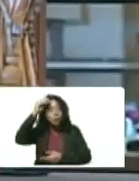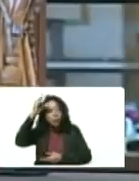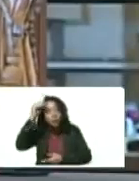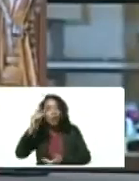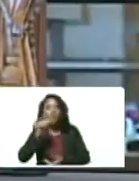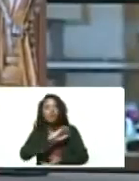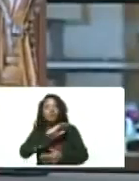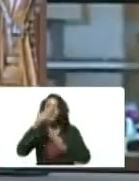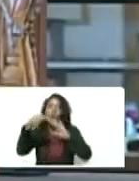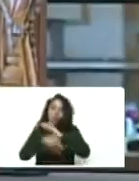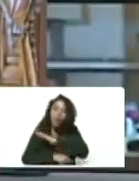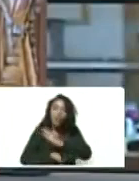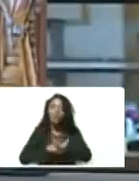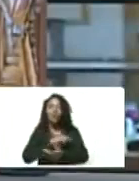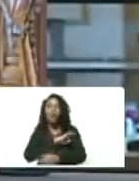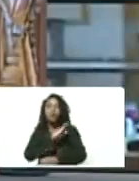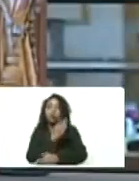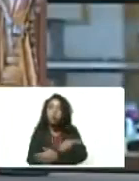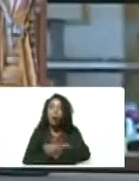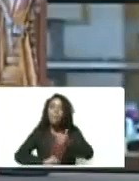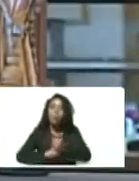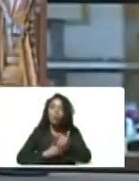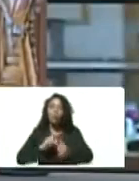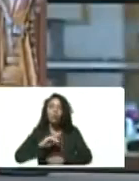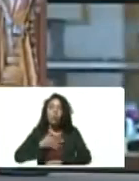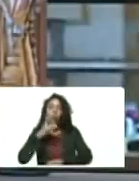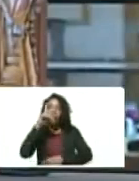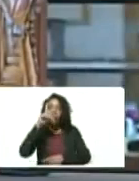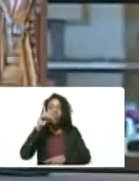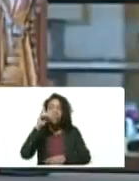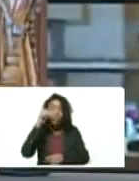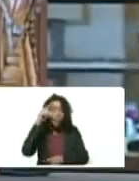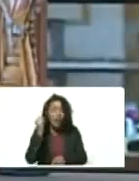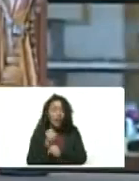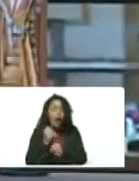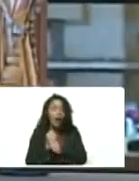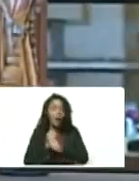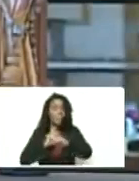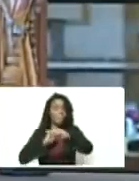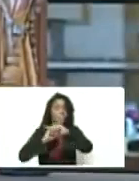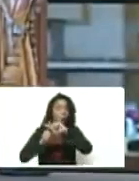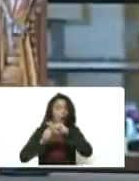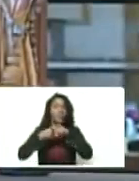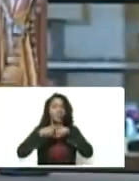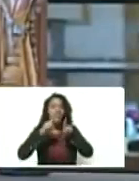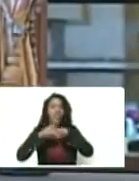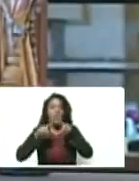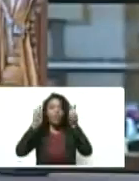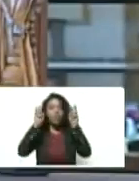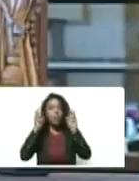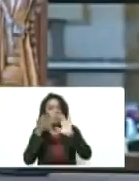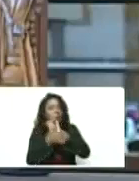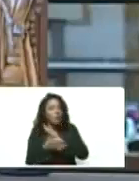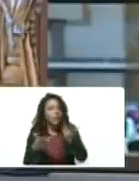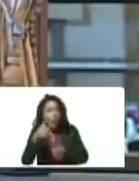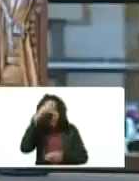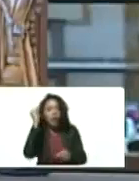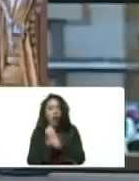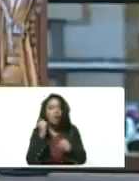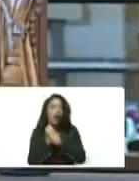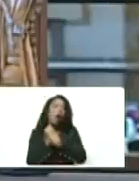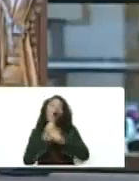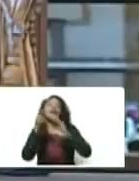fortalecer nuestras metas y también podremos trabajar para identificar distintos ámbitos del trabajo a nivel